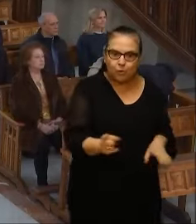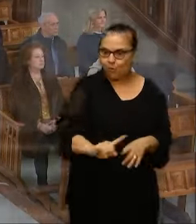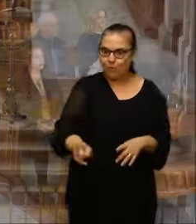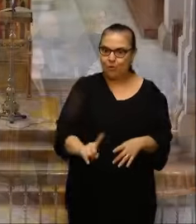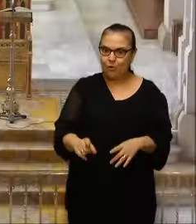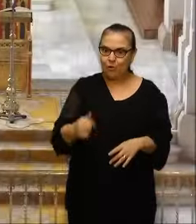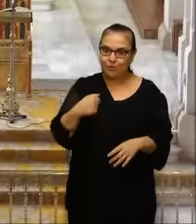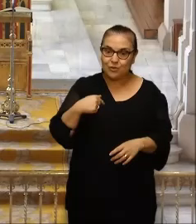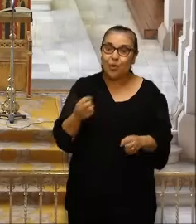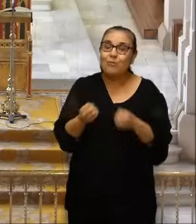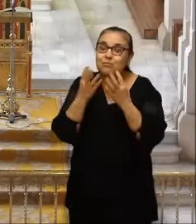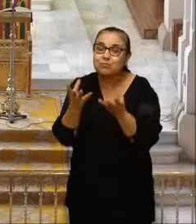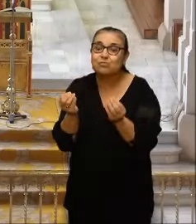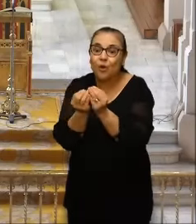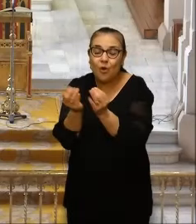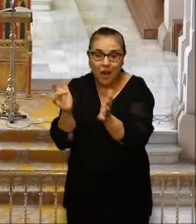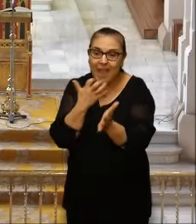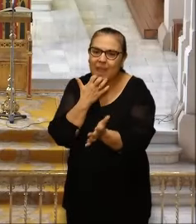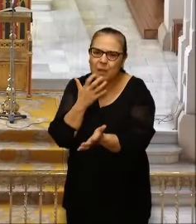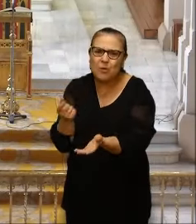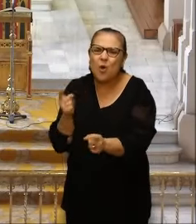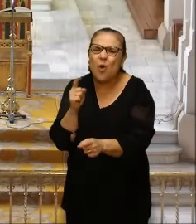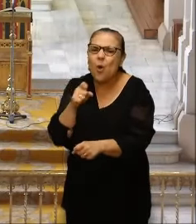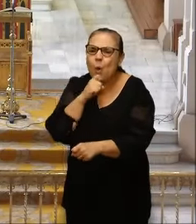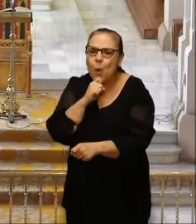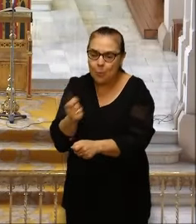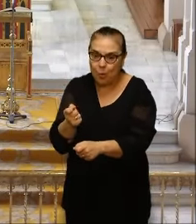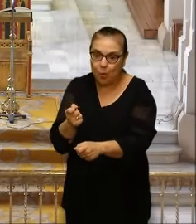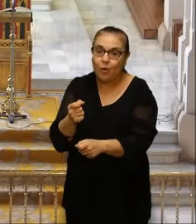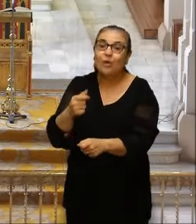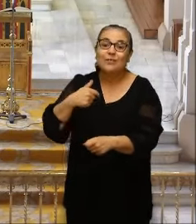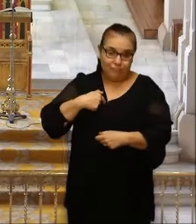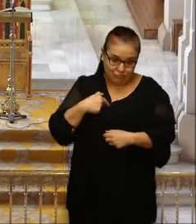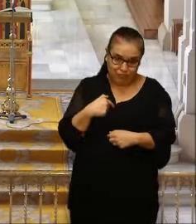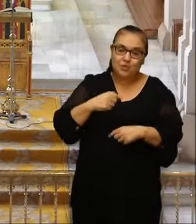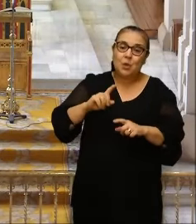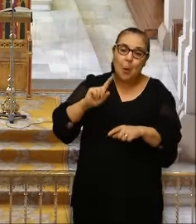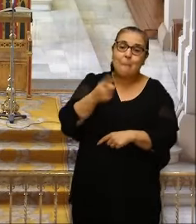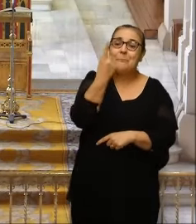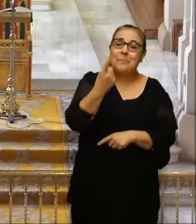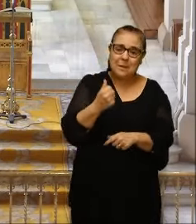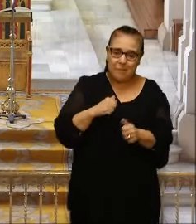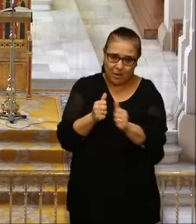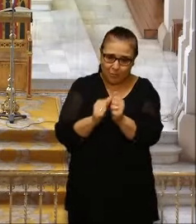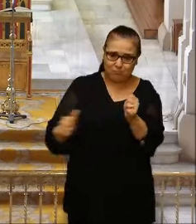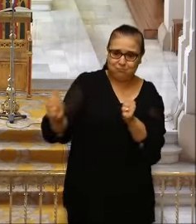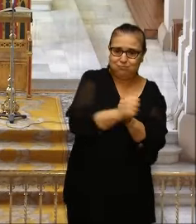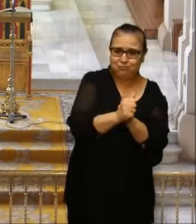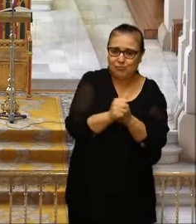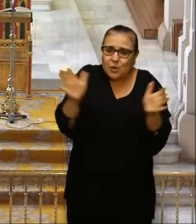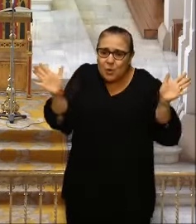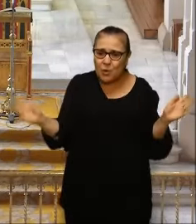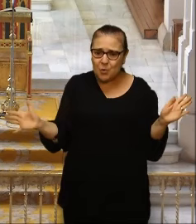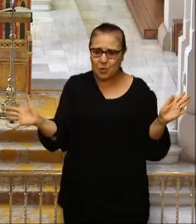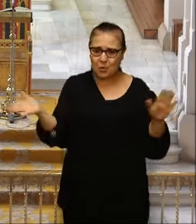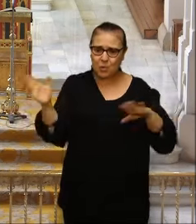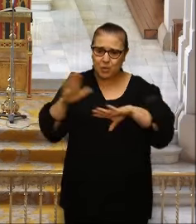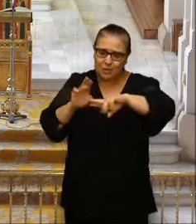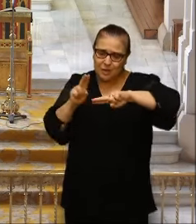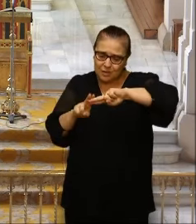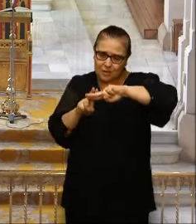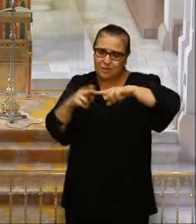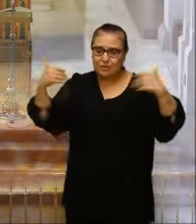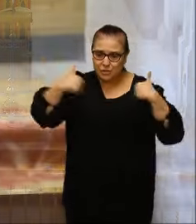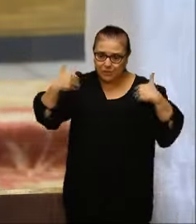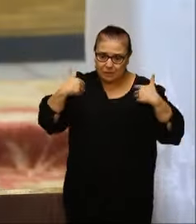predico con el ejemplo, ¿sabes cómo? Yo he pasado primero, antes que tú, por la cruz y por los sufrimientos para llegar a la luz y a la gloria.